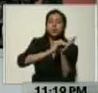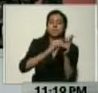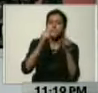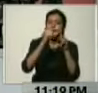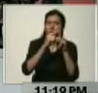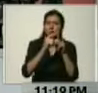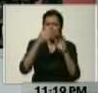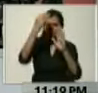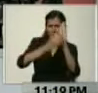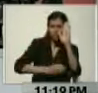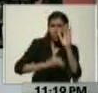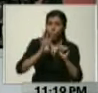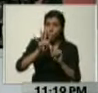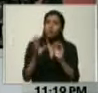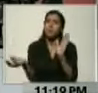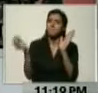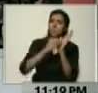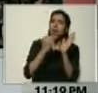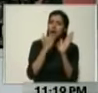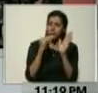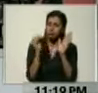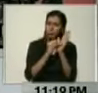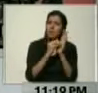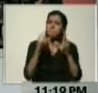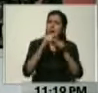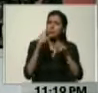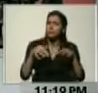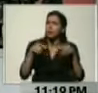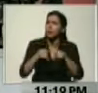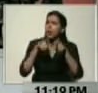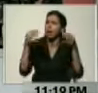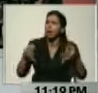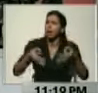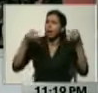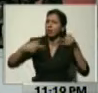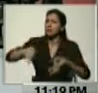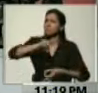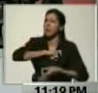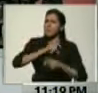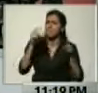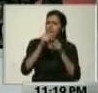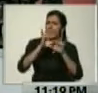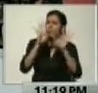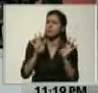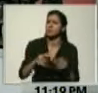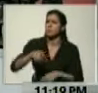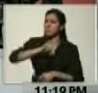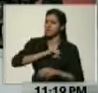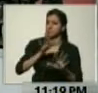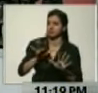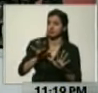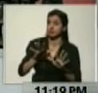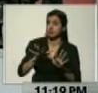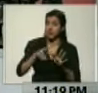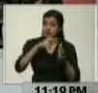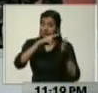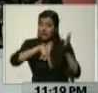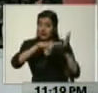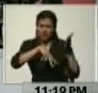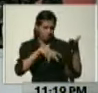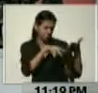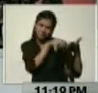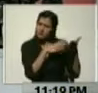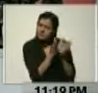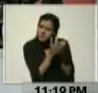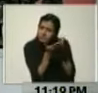4, donde se hace uso eminente de frases cotidianas del vocablo castizo español. Es decir, los revisores preedición del libro se